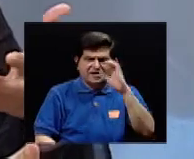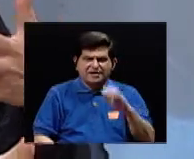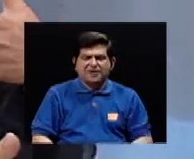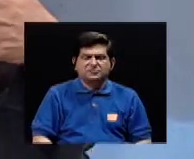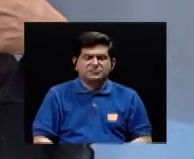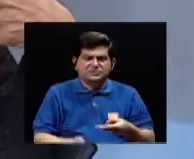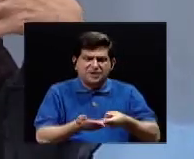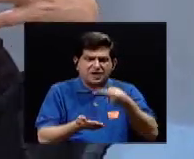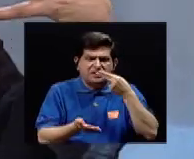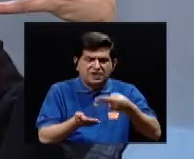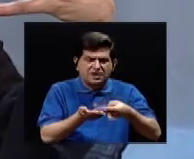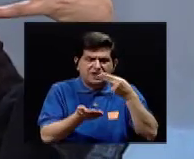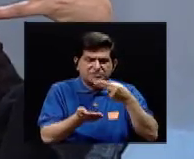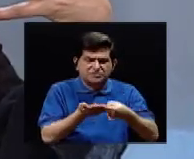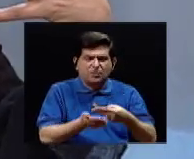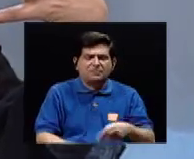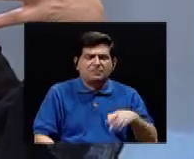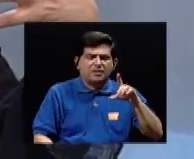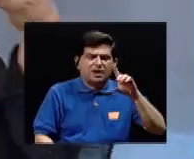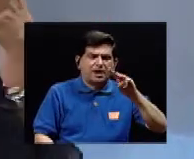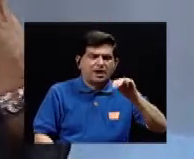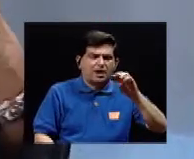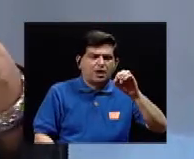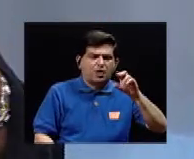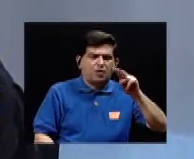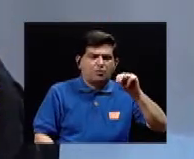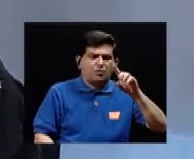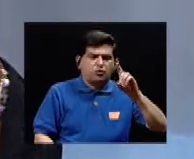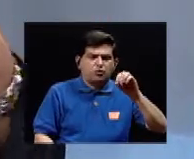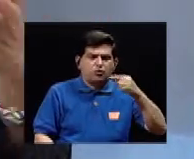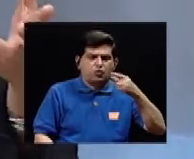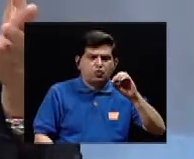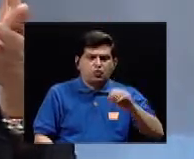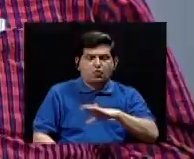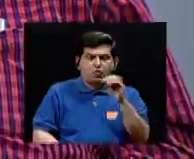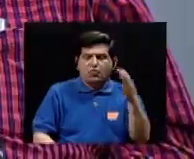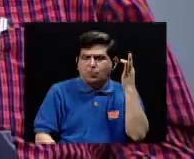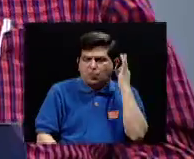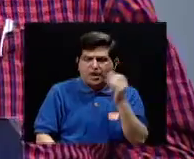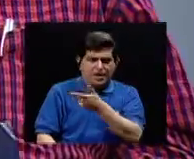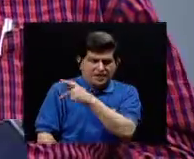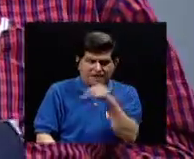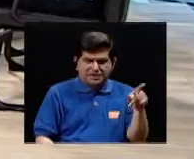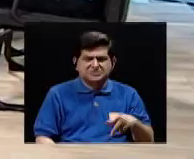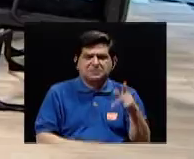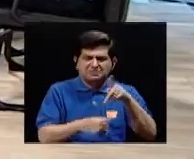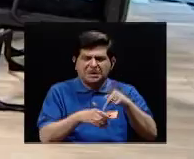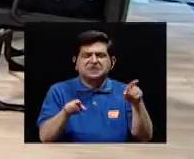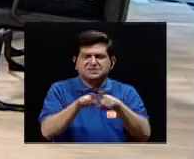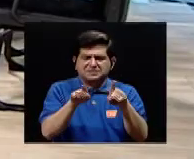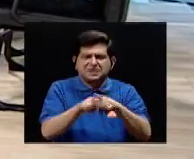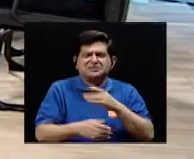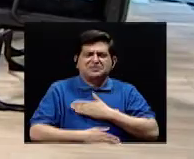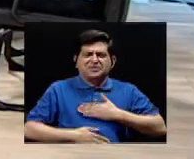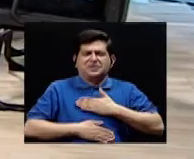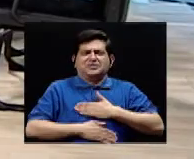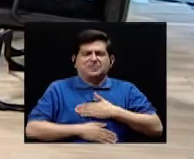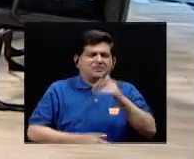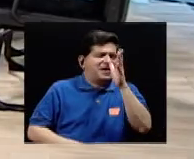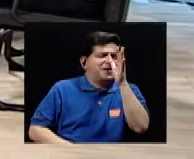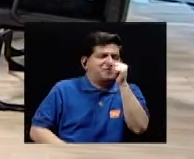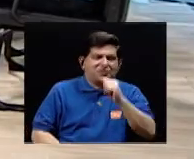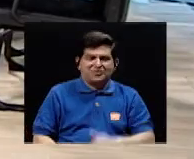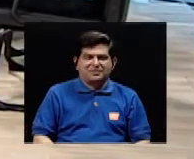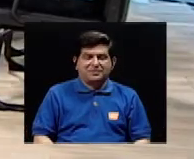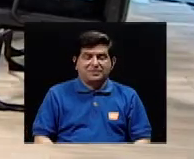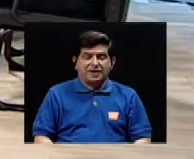claro, la sopa de mondongo, o que las chicas que aparecen en Punta Arenas se apuntaran como tan divertidamente a hacer